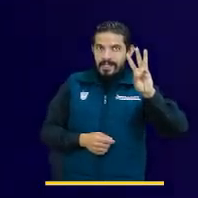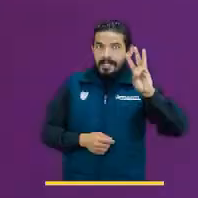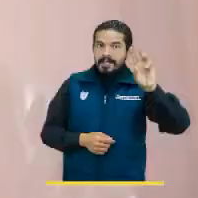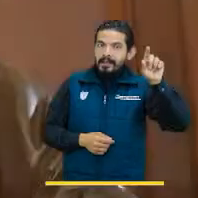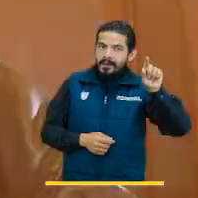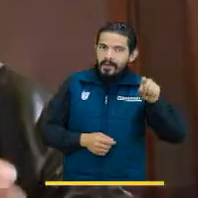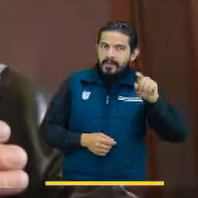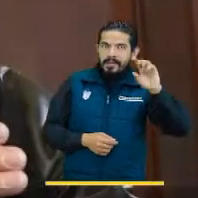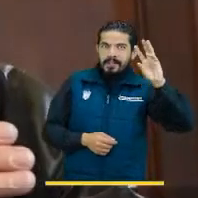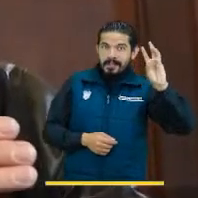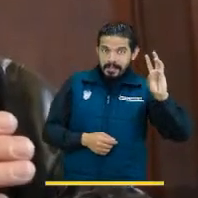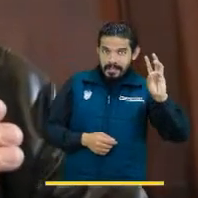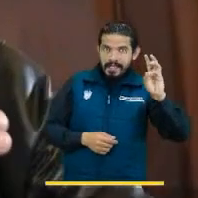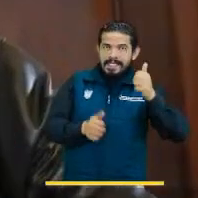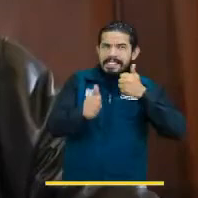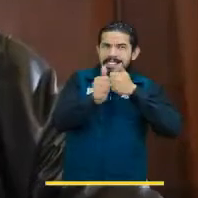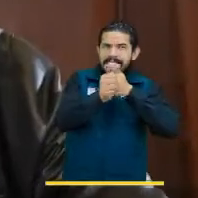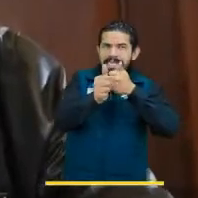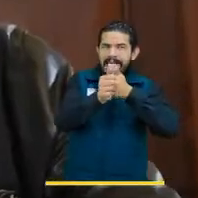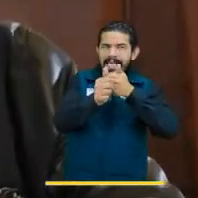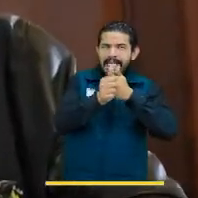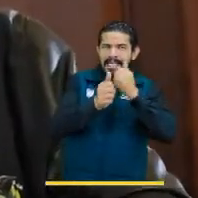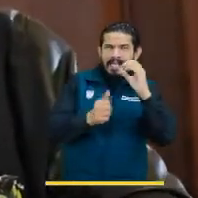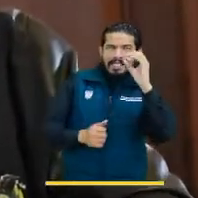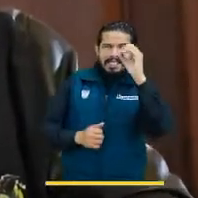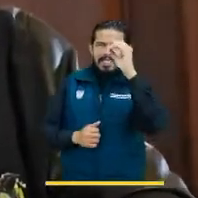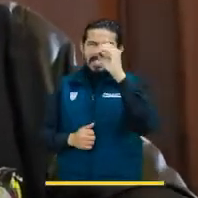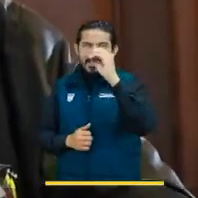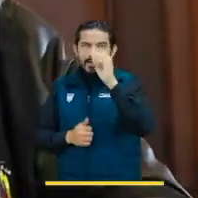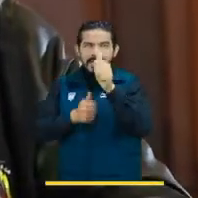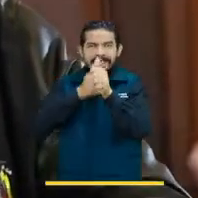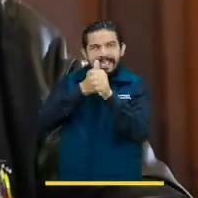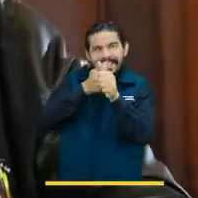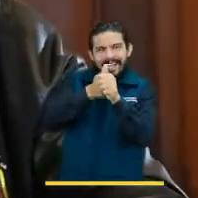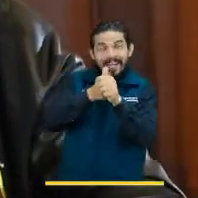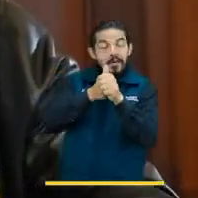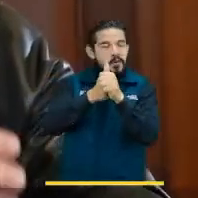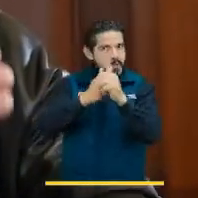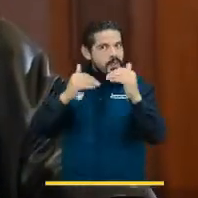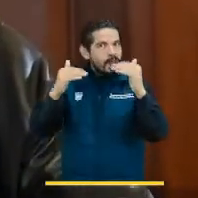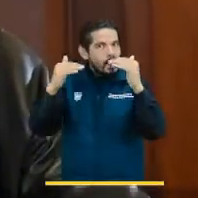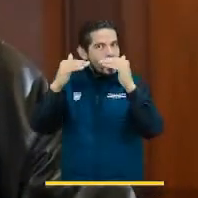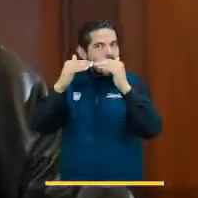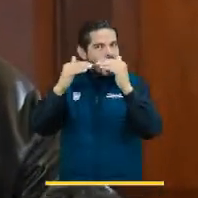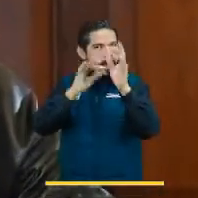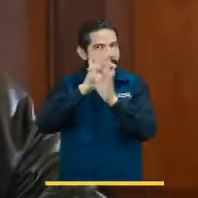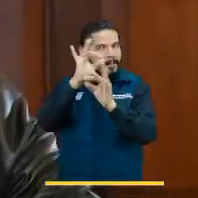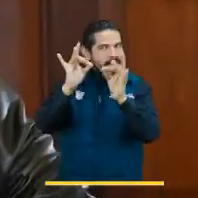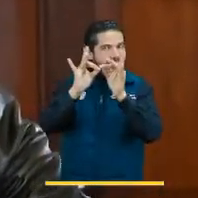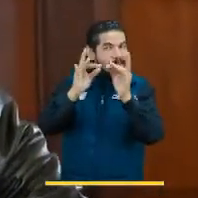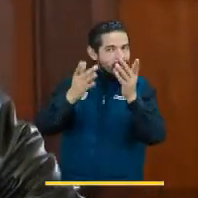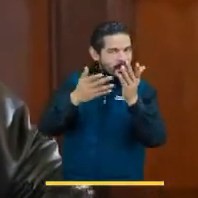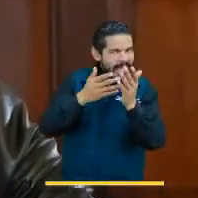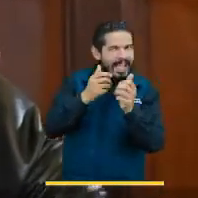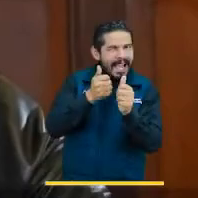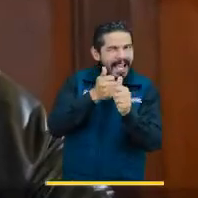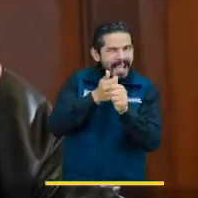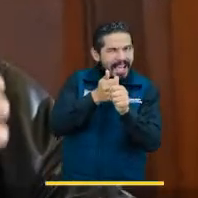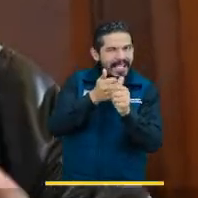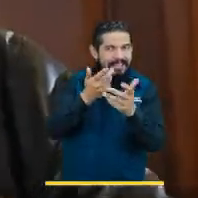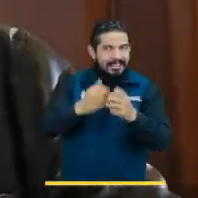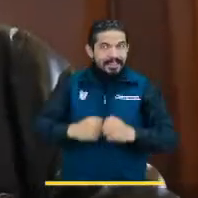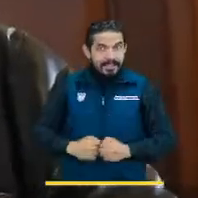0,466, más cerca del cero. Esto representa una reducción de